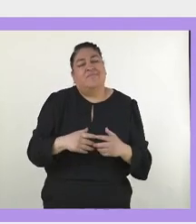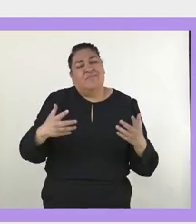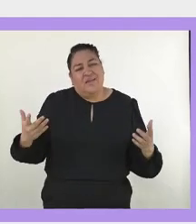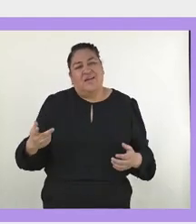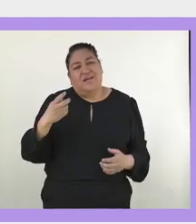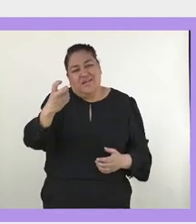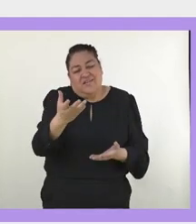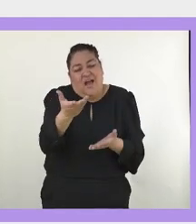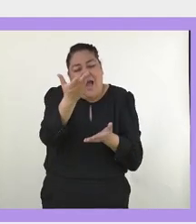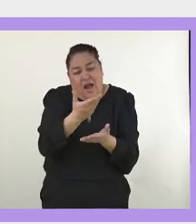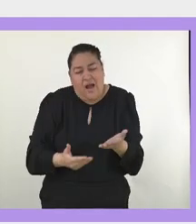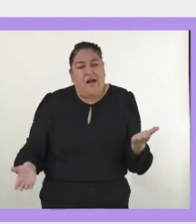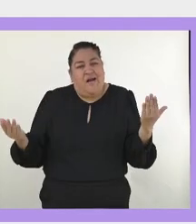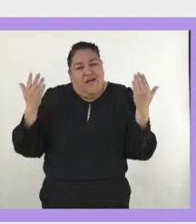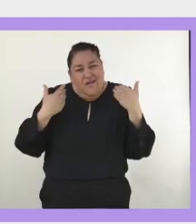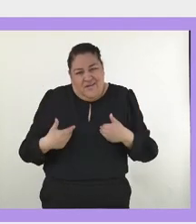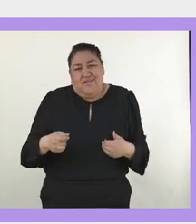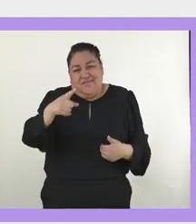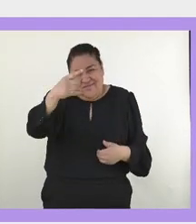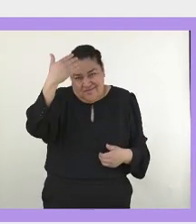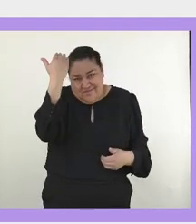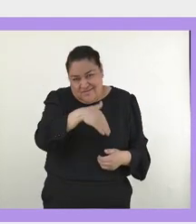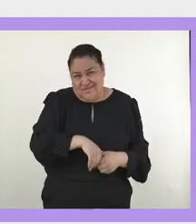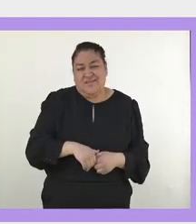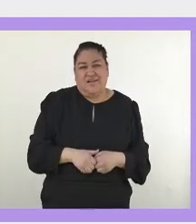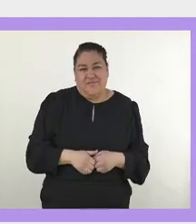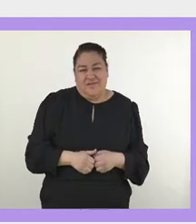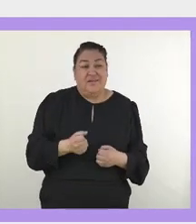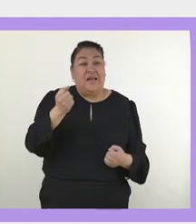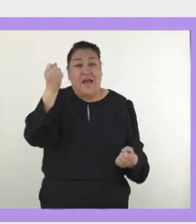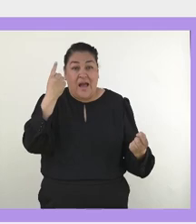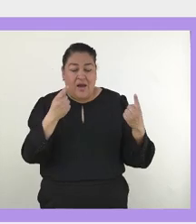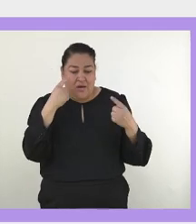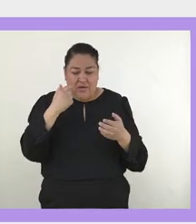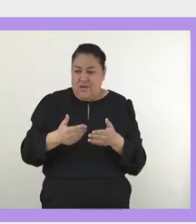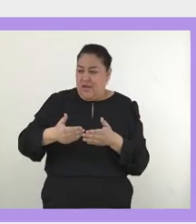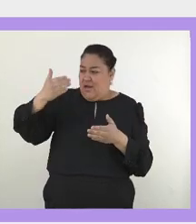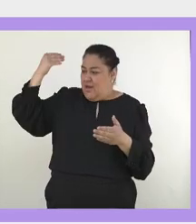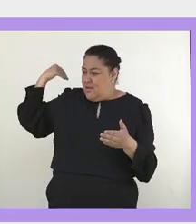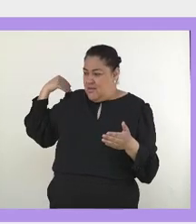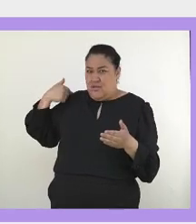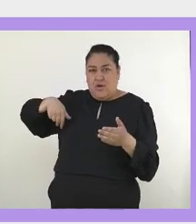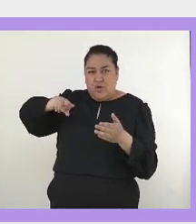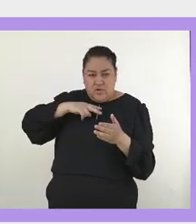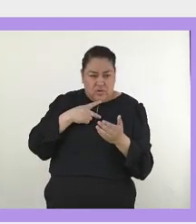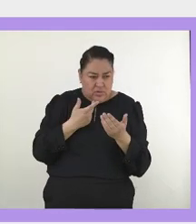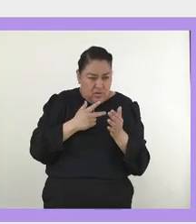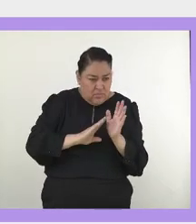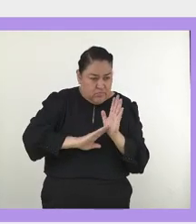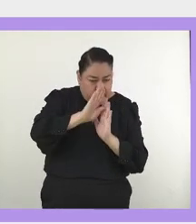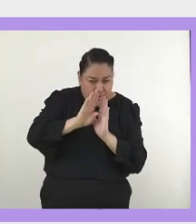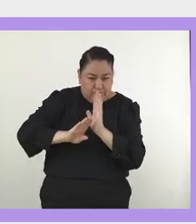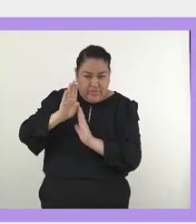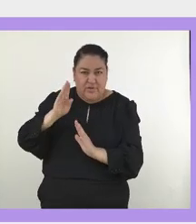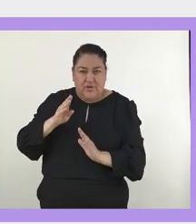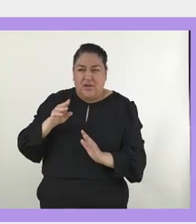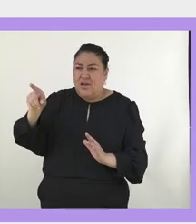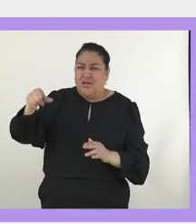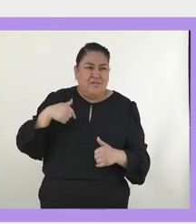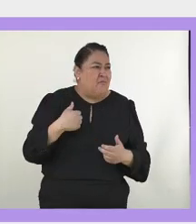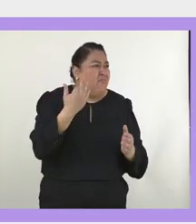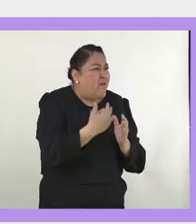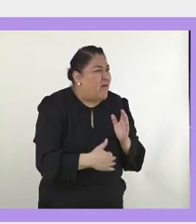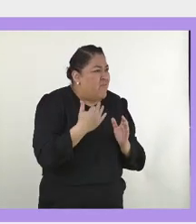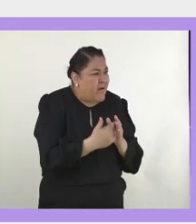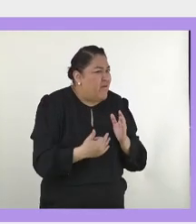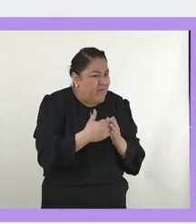esos resultados algunos no vemos los resultados que estábamos esperando yo les digo paciencia se está trabajando